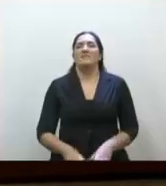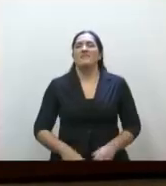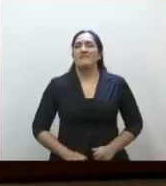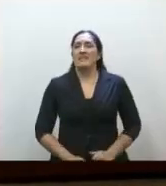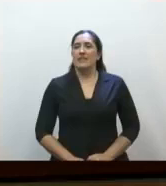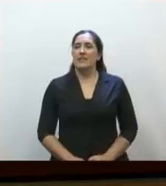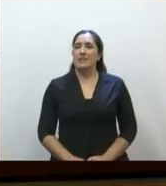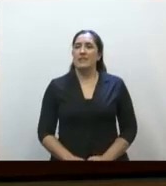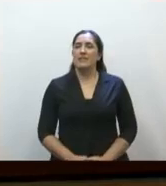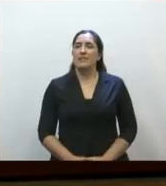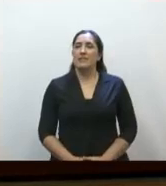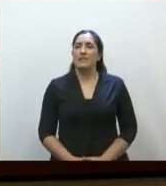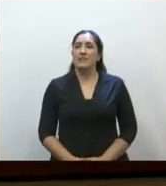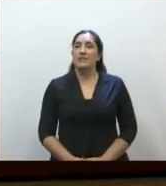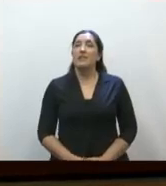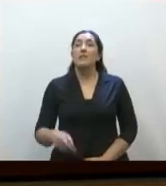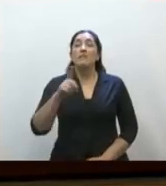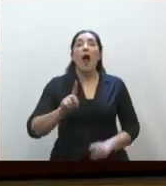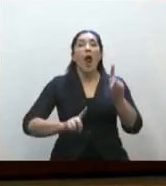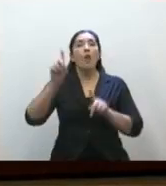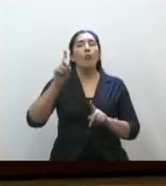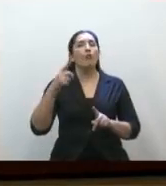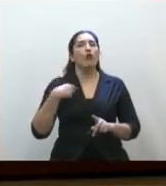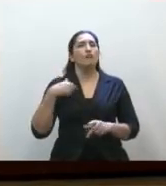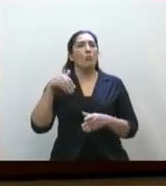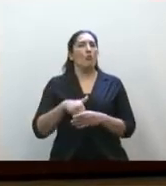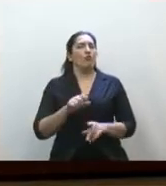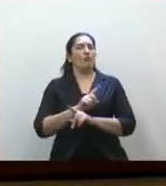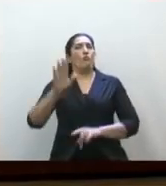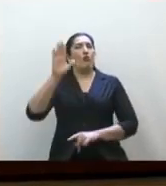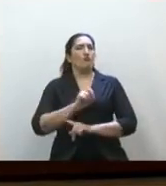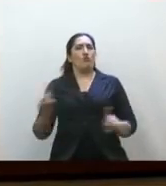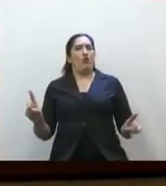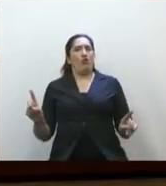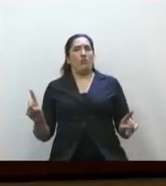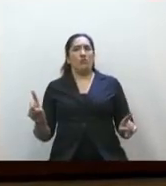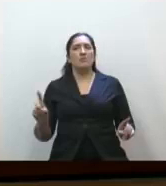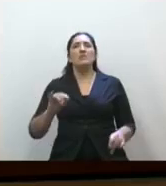¿Astenciones va a haber? ¿Cómo? Sí, el senador Maljanz.